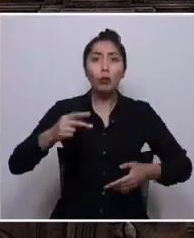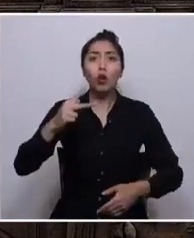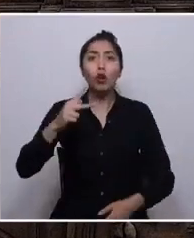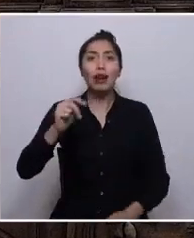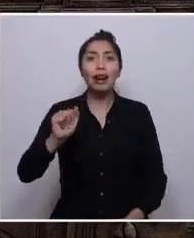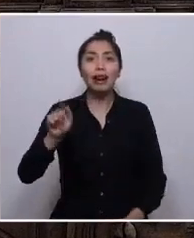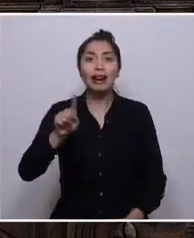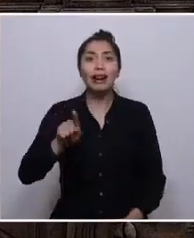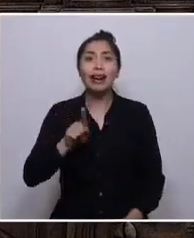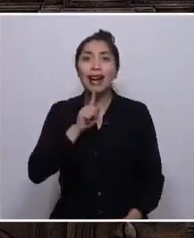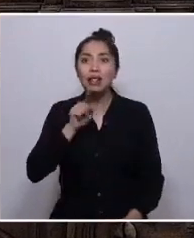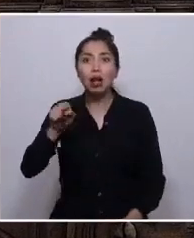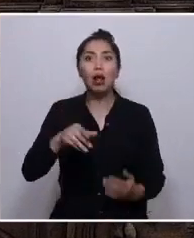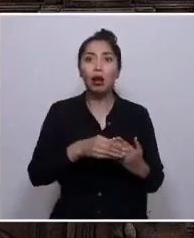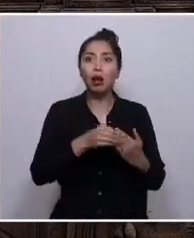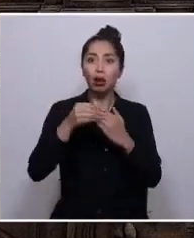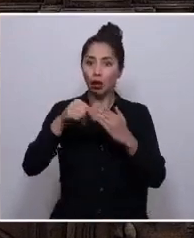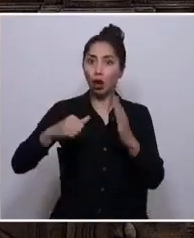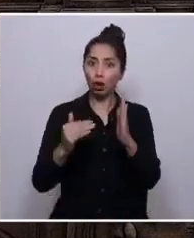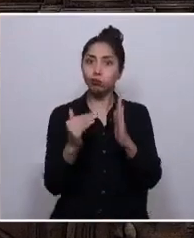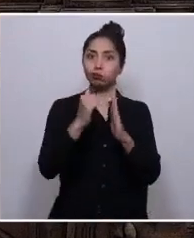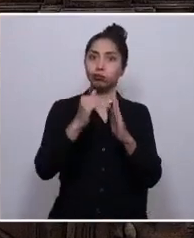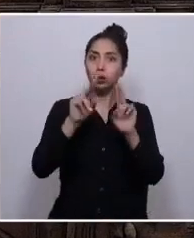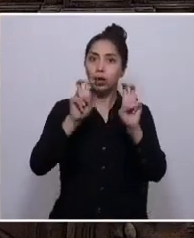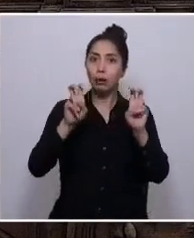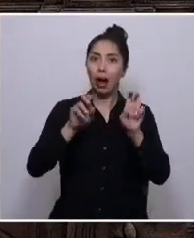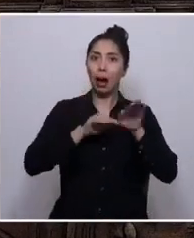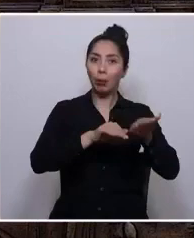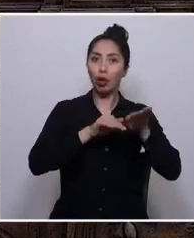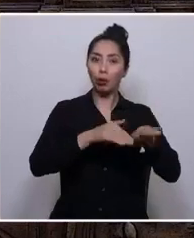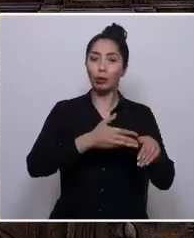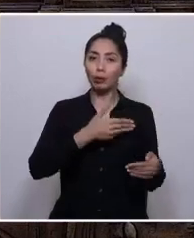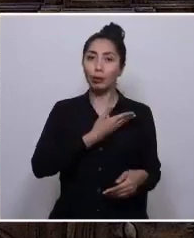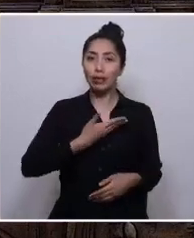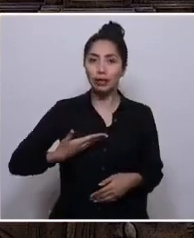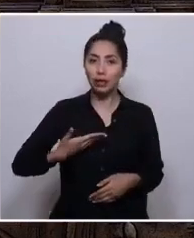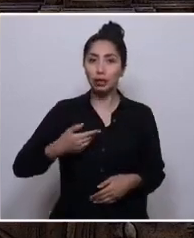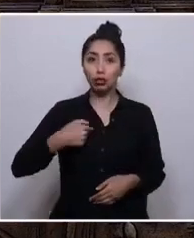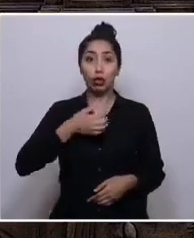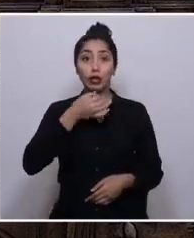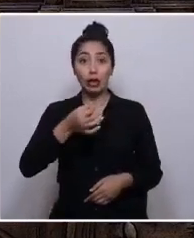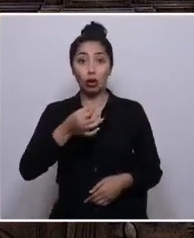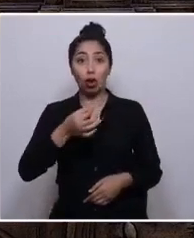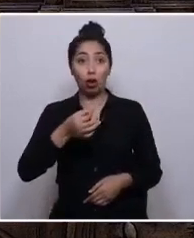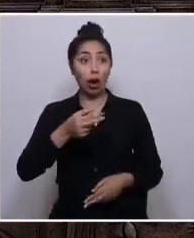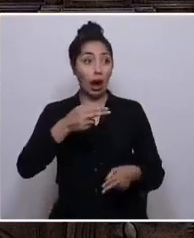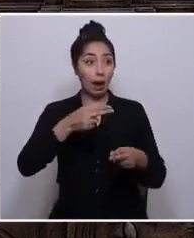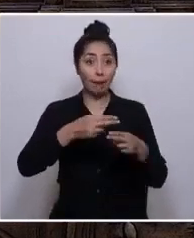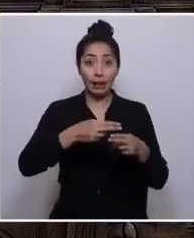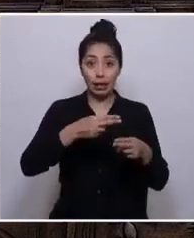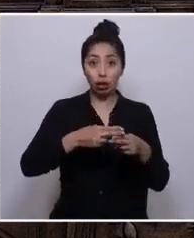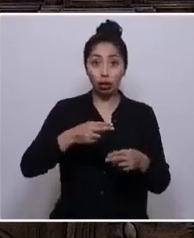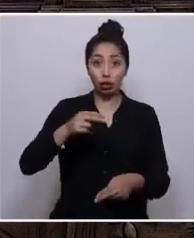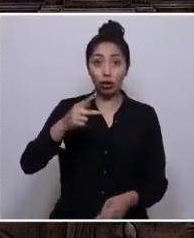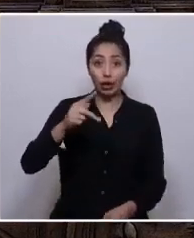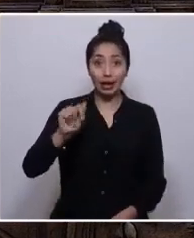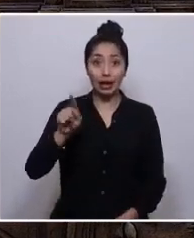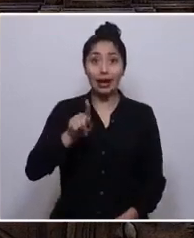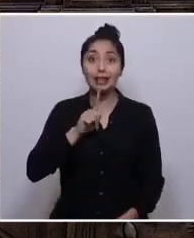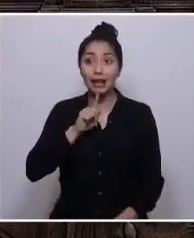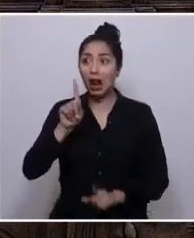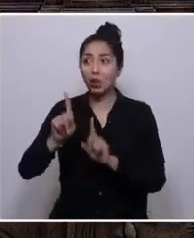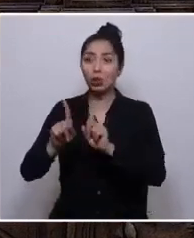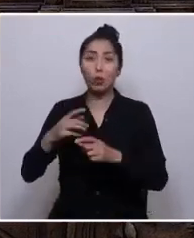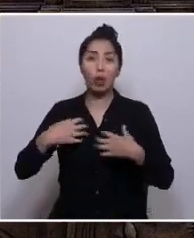delantera de la carrera presidencial digo el apellido porque hay quienes les molesta su nombre jose pero la gran mayoría de